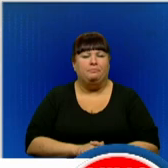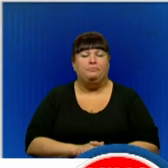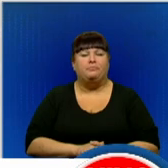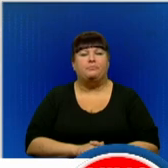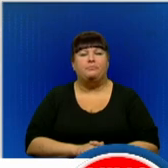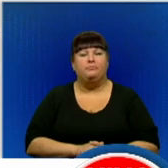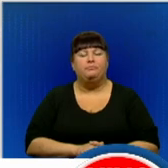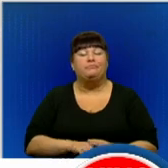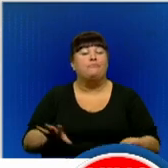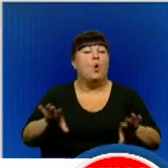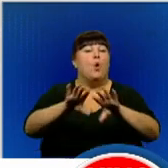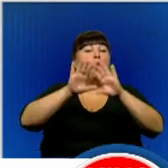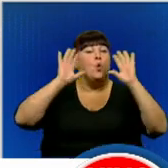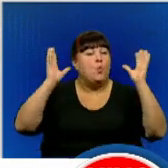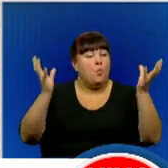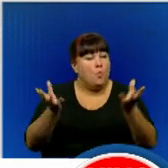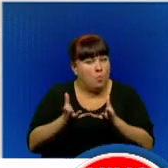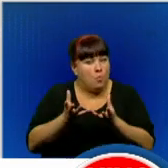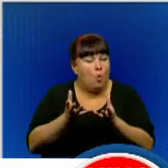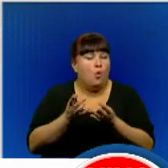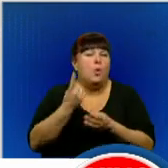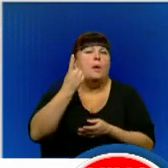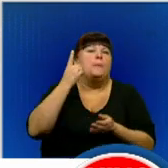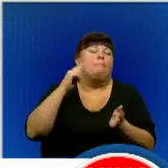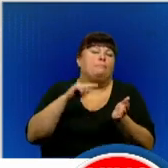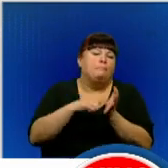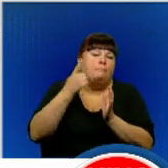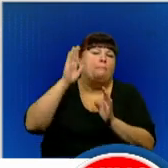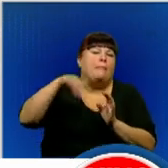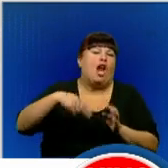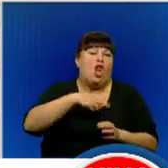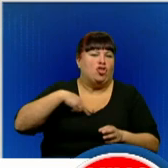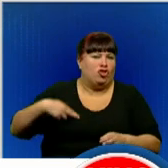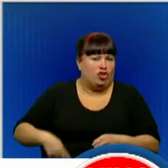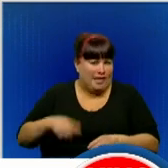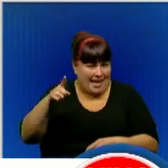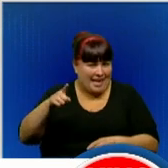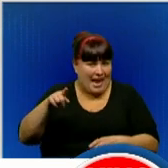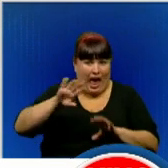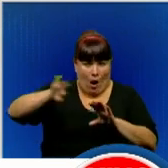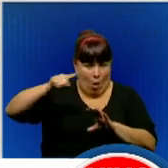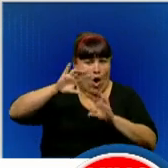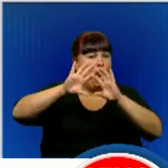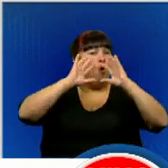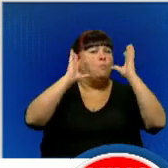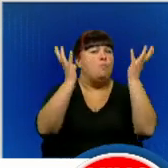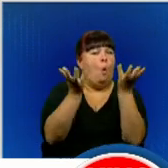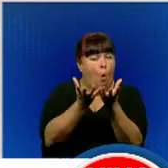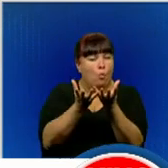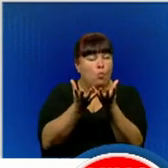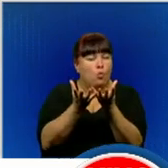el mundo salvo china el resto del mundo